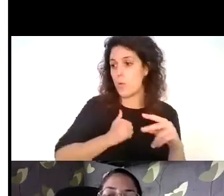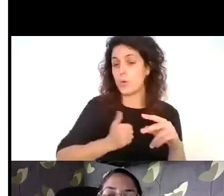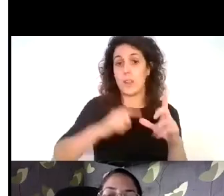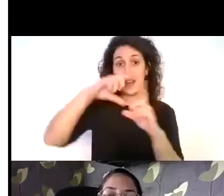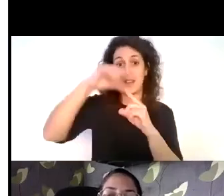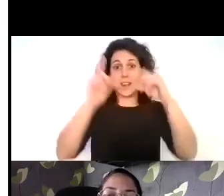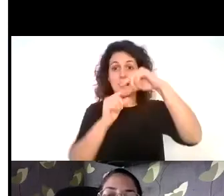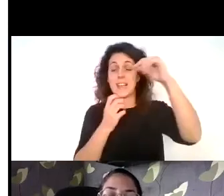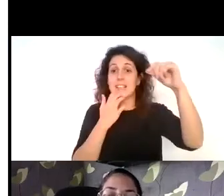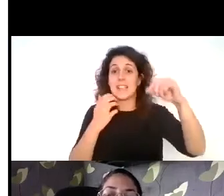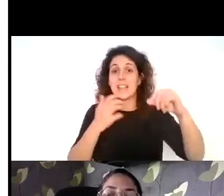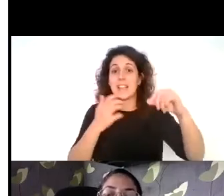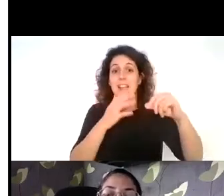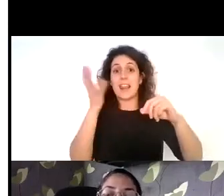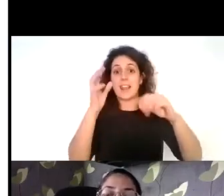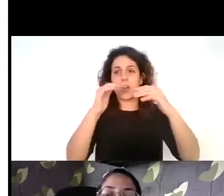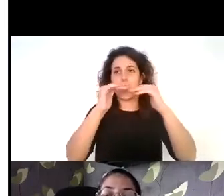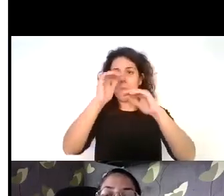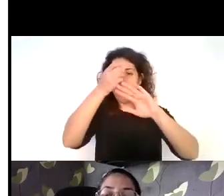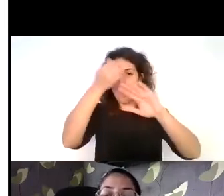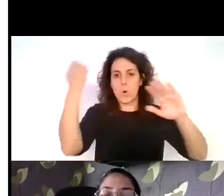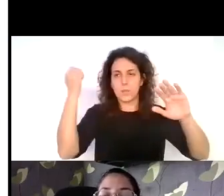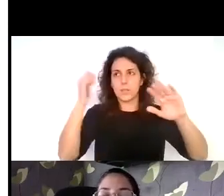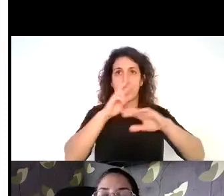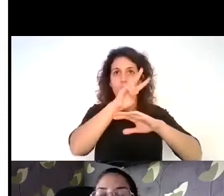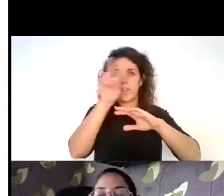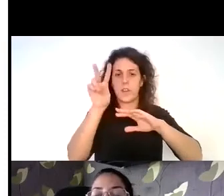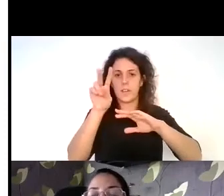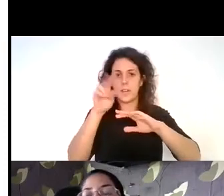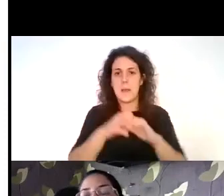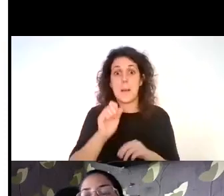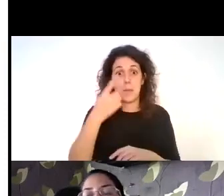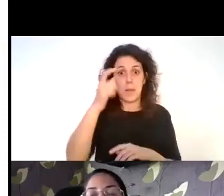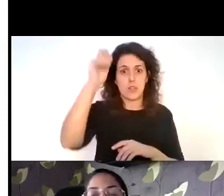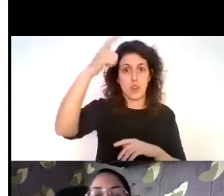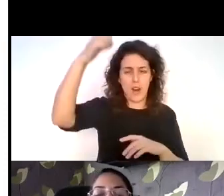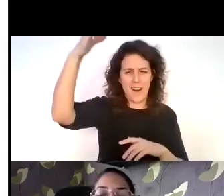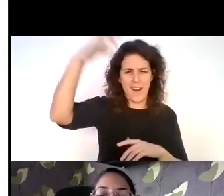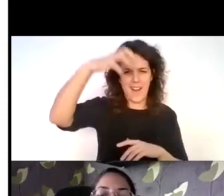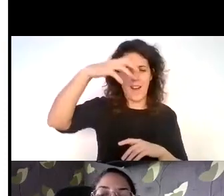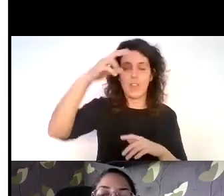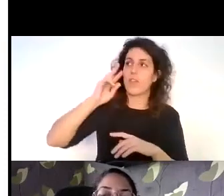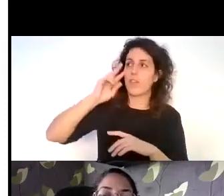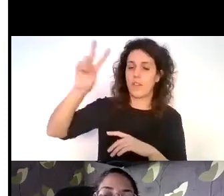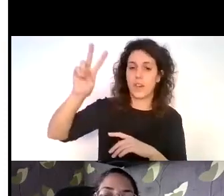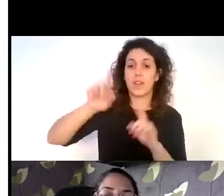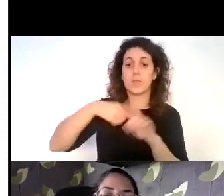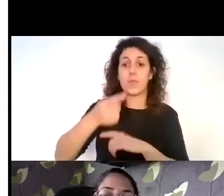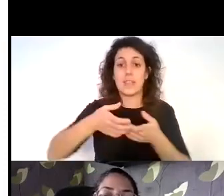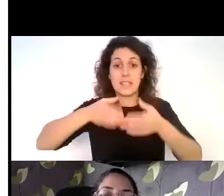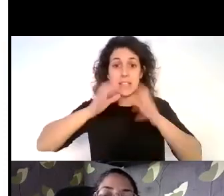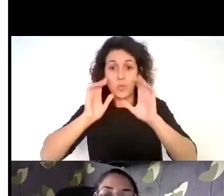cielo está despejado. Con los primeros rayos del sol, se contempla el amanecer majestuoso y después del desayuno comienza el